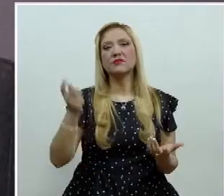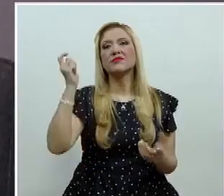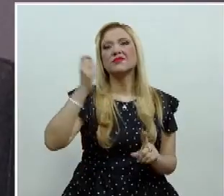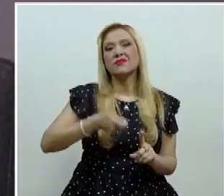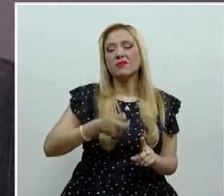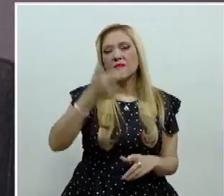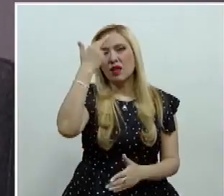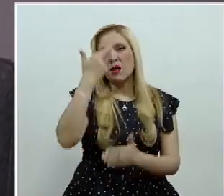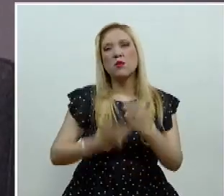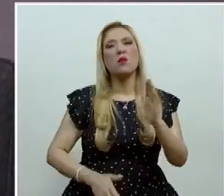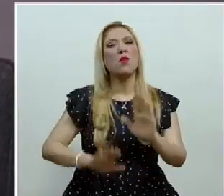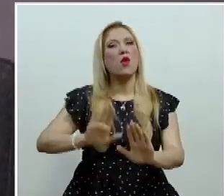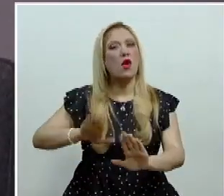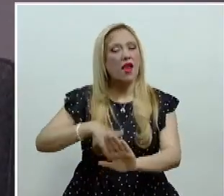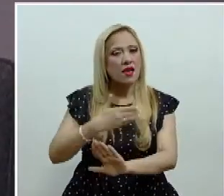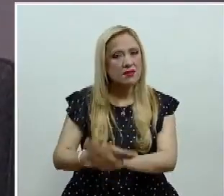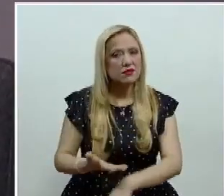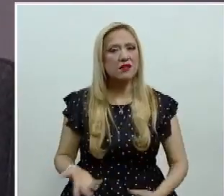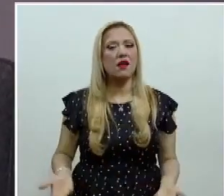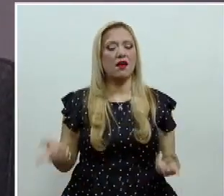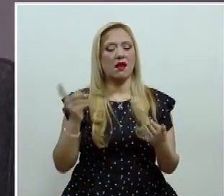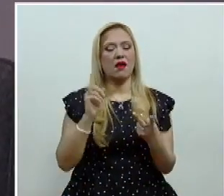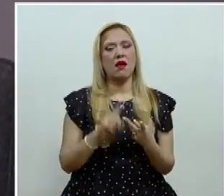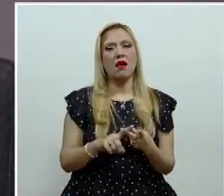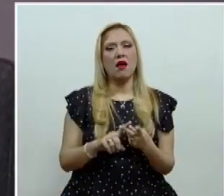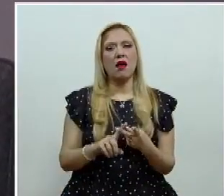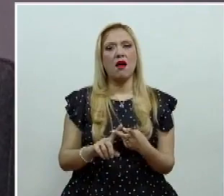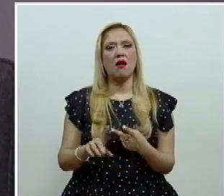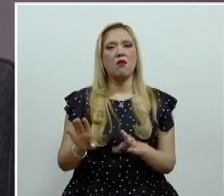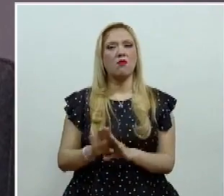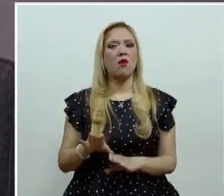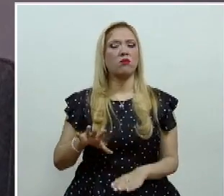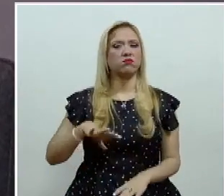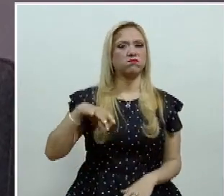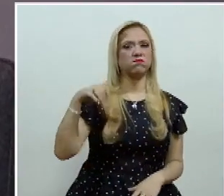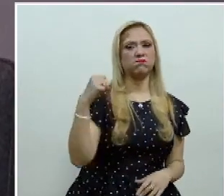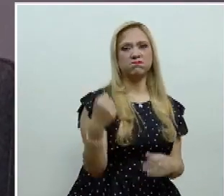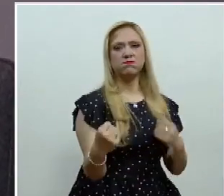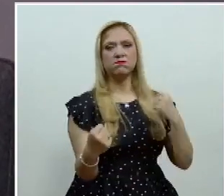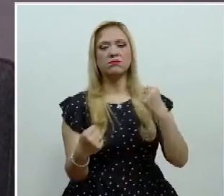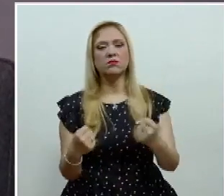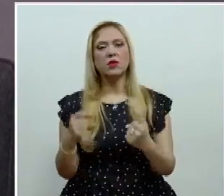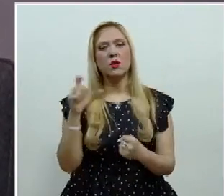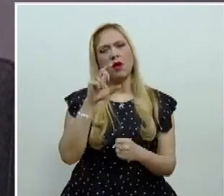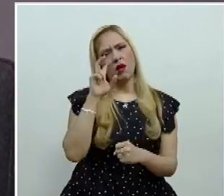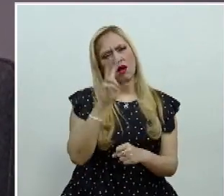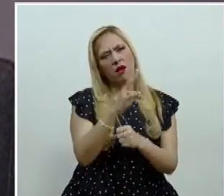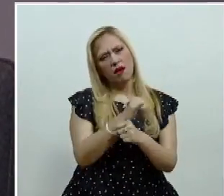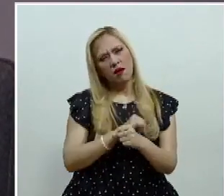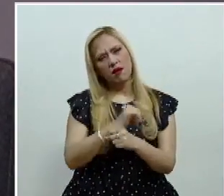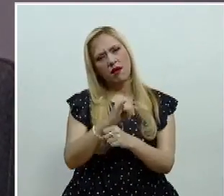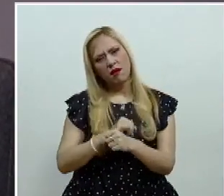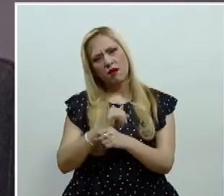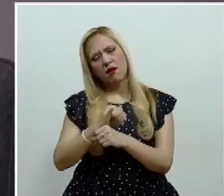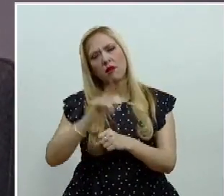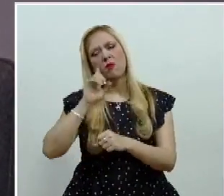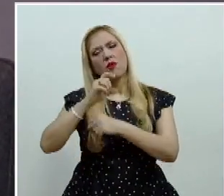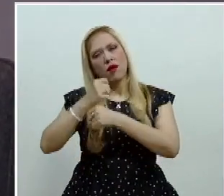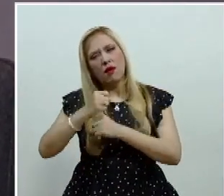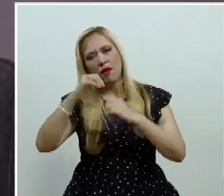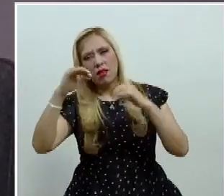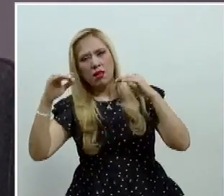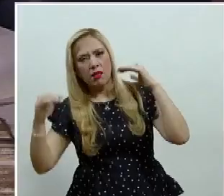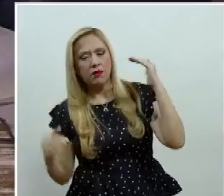cuestiones de violencia, cuestiones de asimetría de poder que hay que tener siempre presente al momento de investigar este tipo de